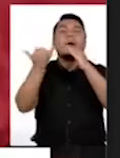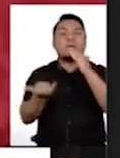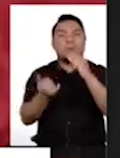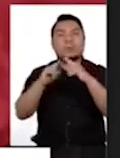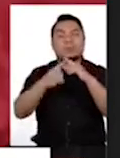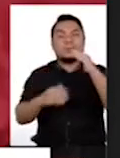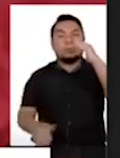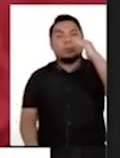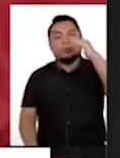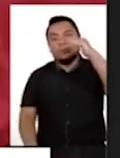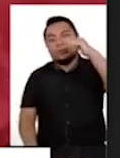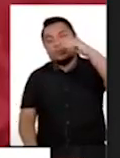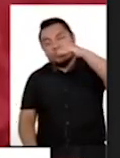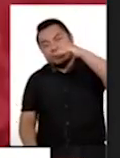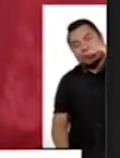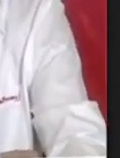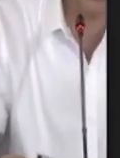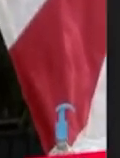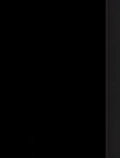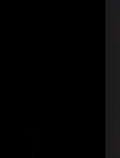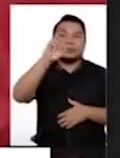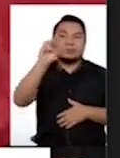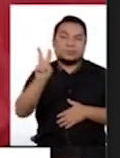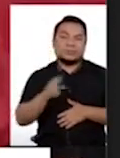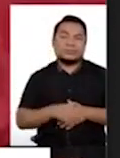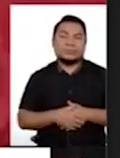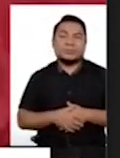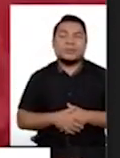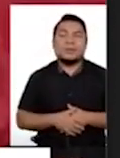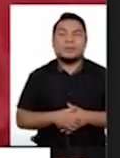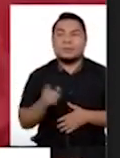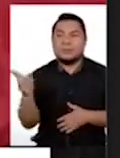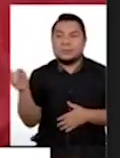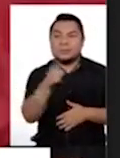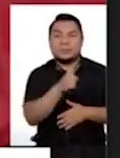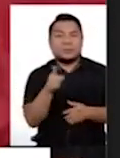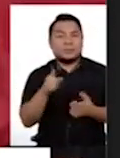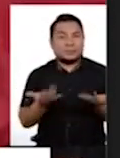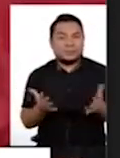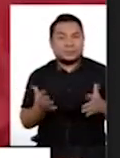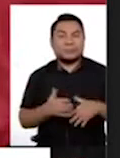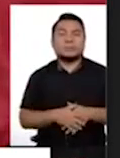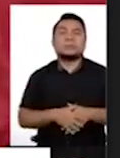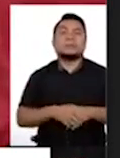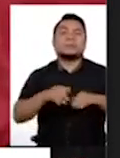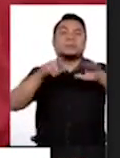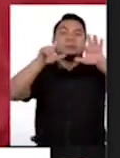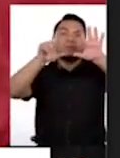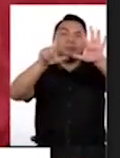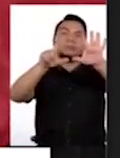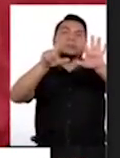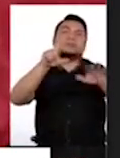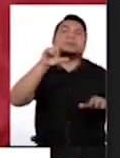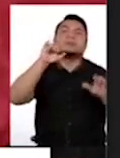de descenso, que es lo que habíamos estado esperando, de los cuales a la fecha tenemos